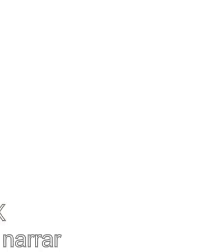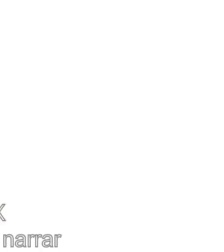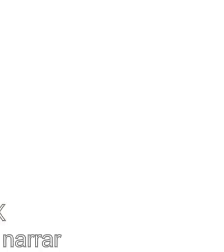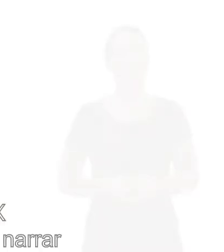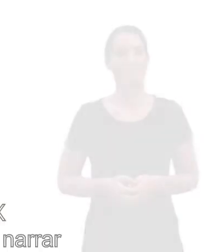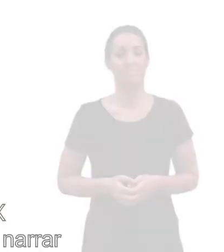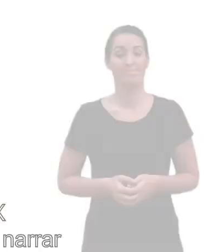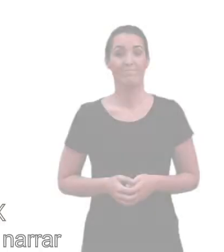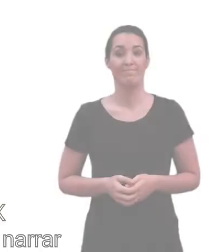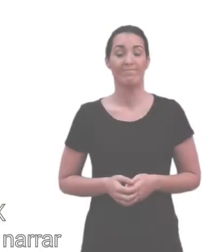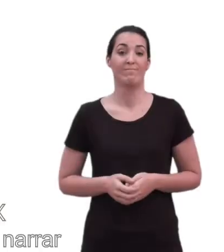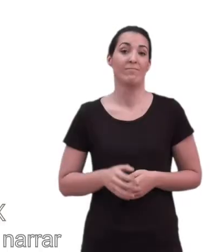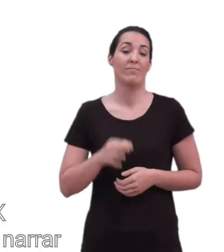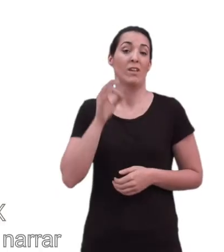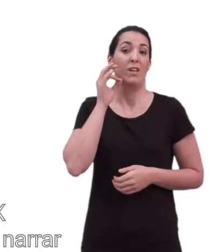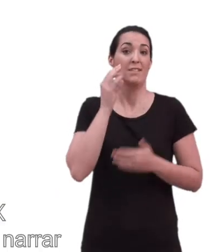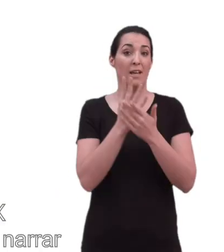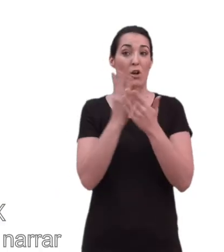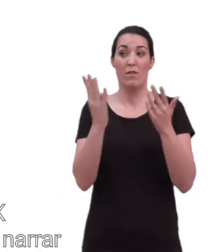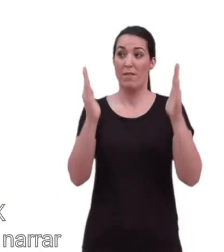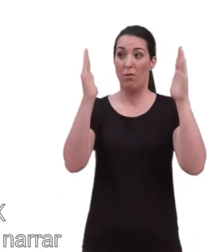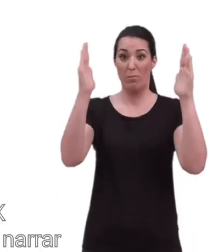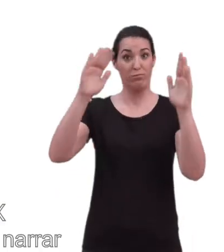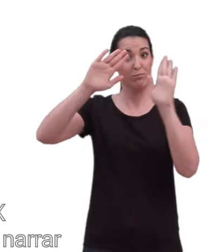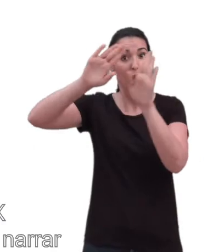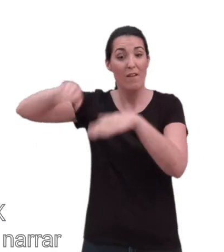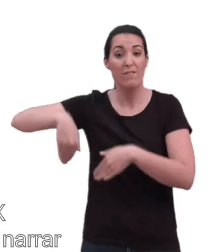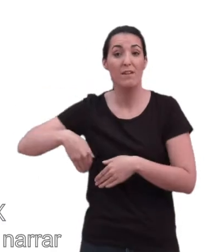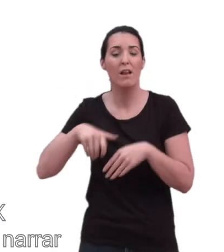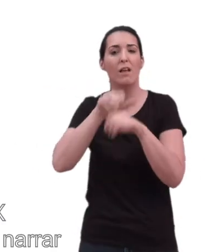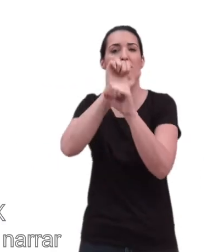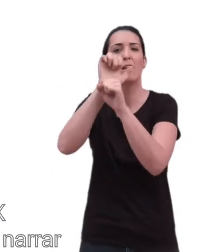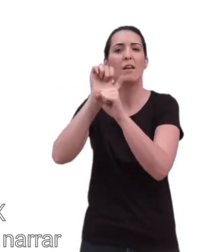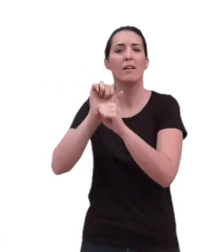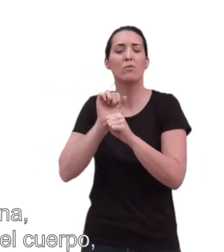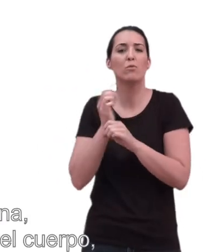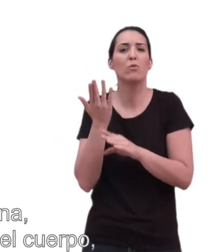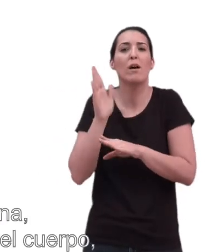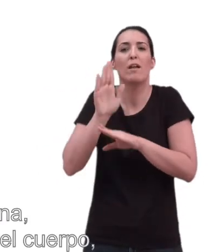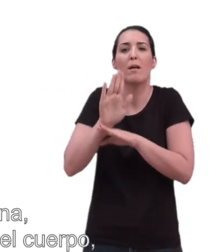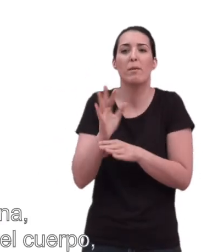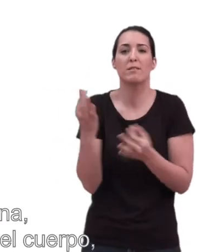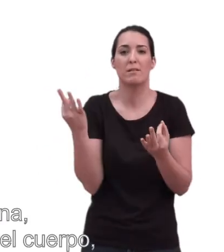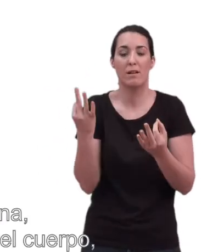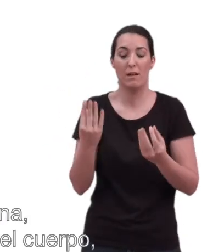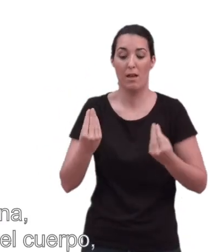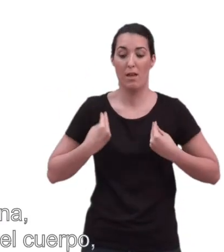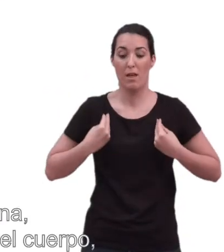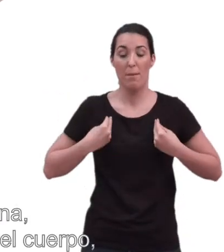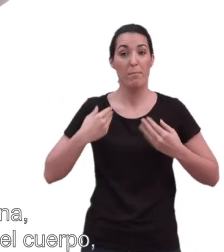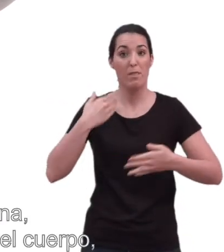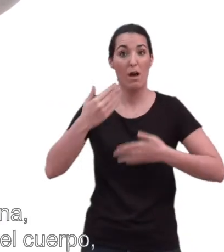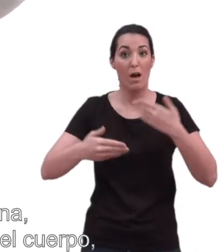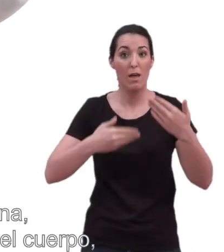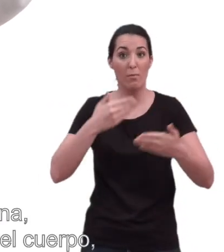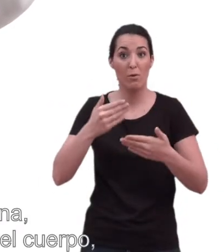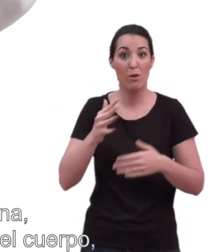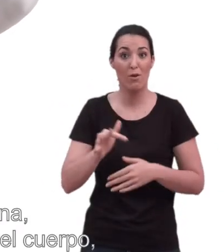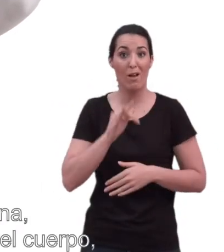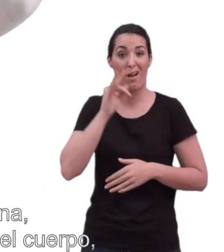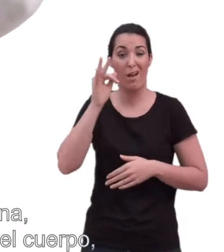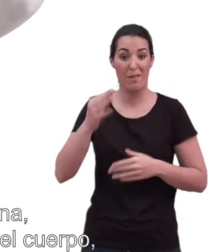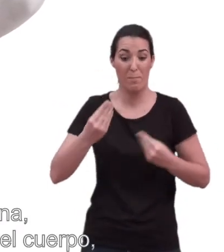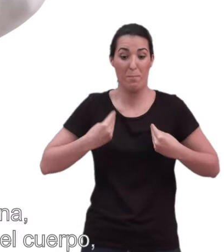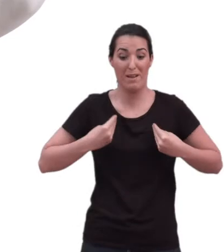Desde finales del siglo XIX, la escultura muestra interés por narrar la evolución de la vida humana y los cambios que ésta produce